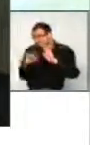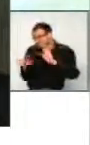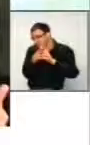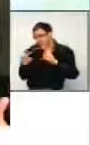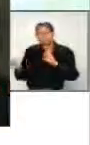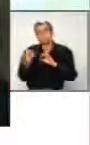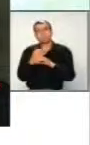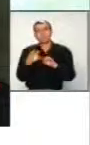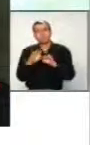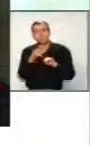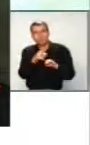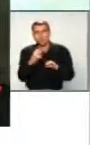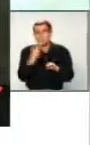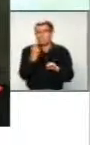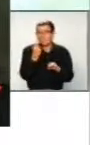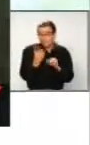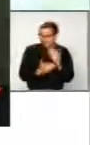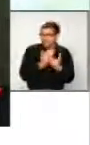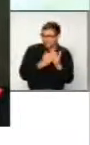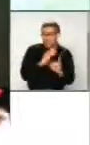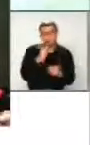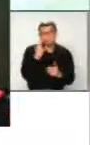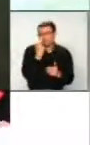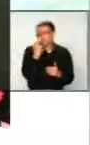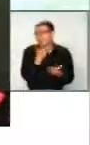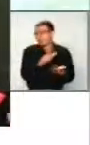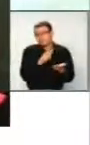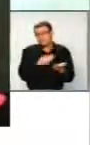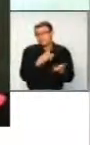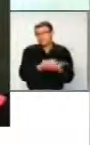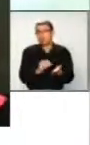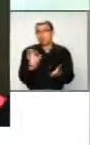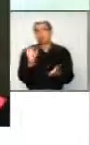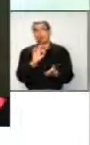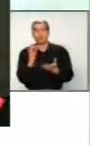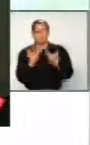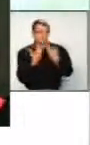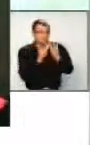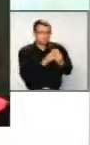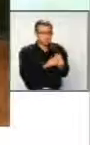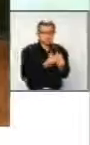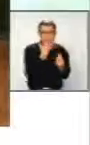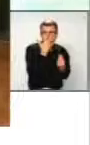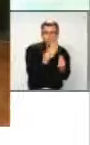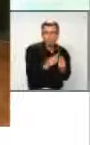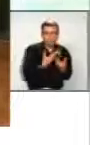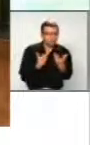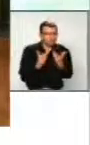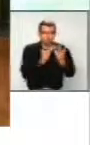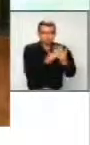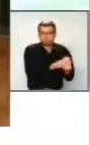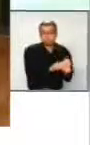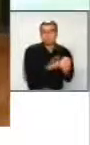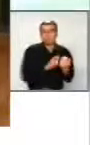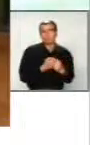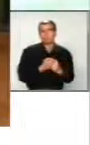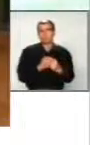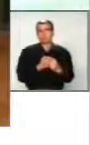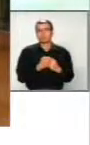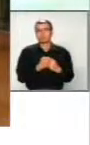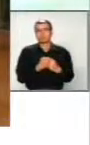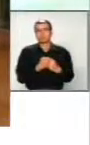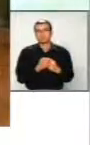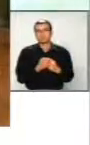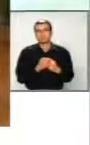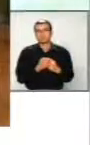donde o se consigue dinero fácil o forma parte de un grupo, una pandilla que normalmente no está en